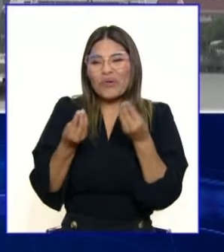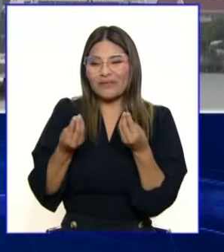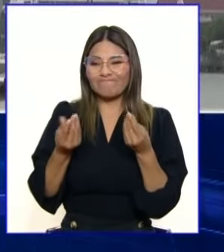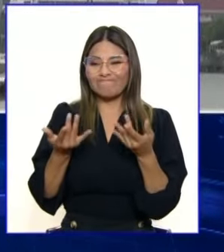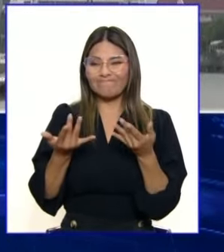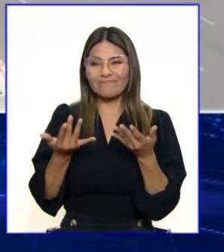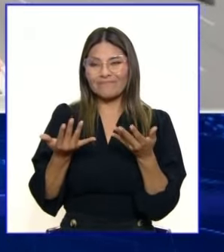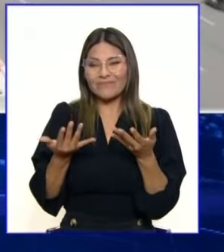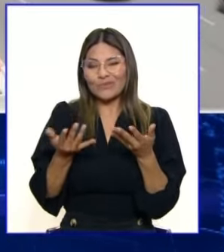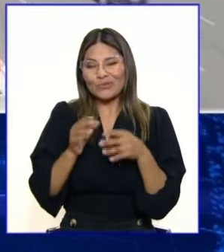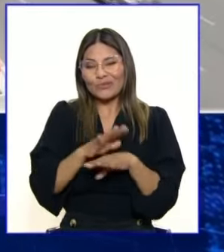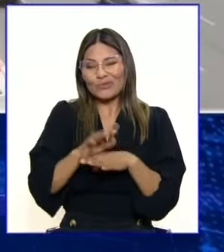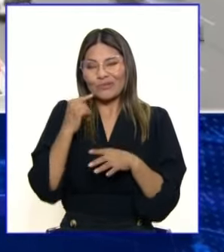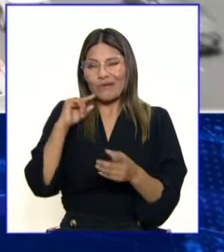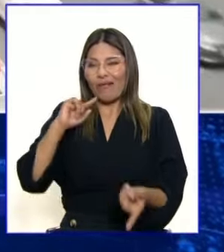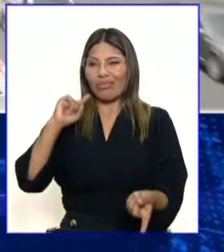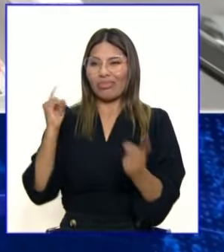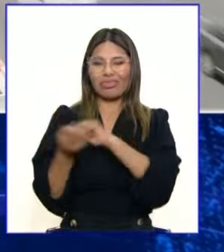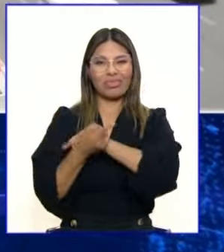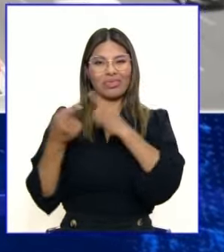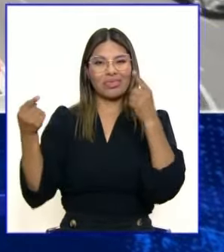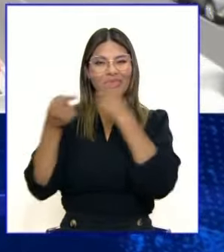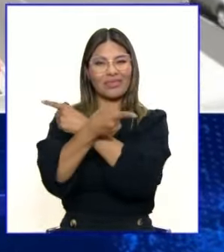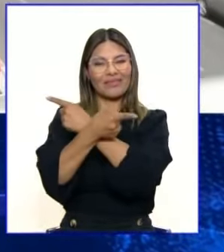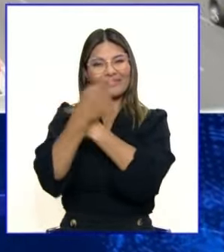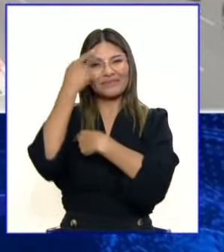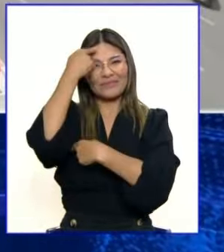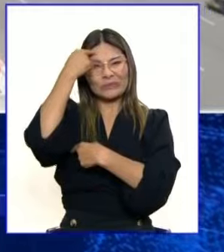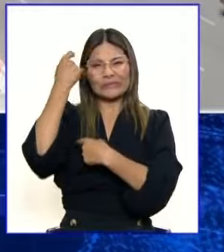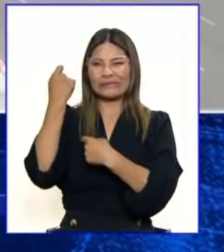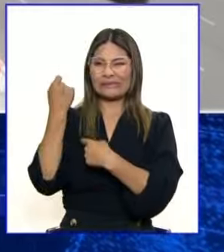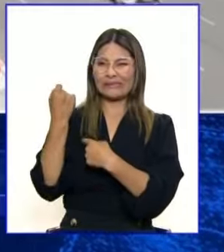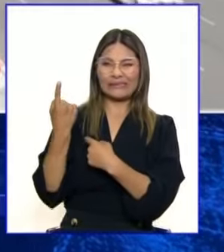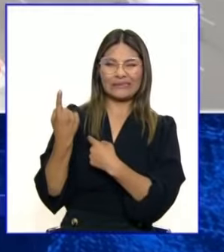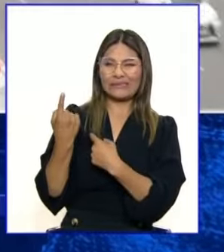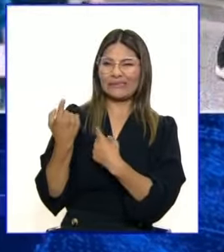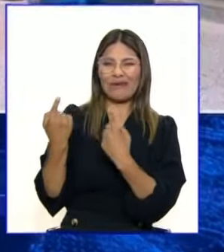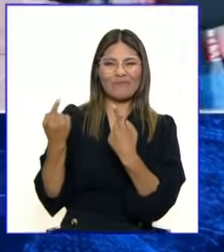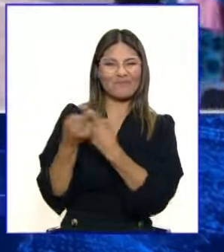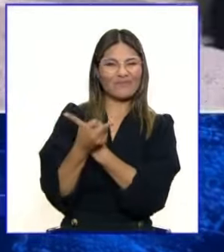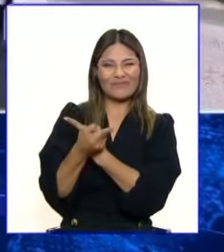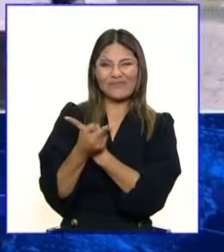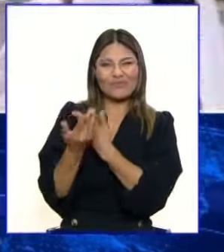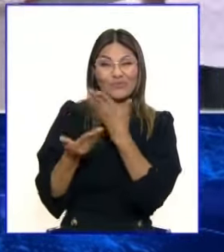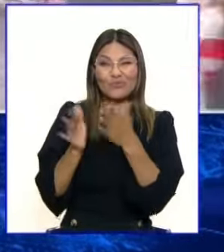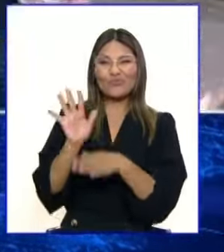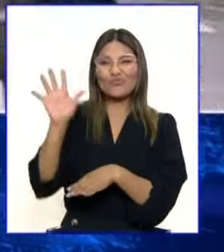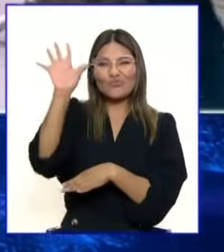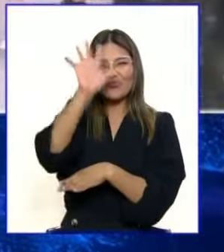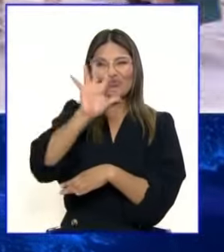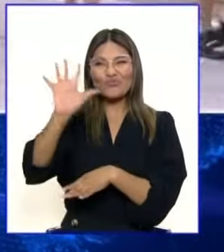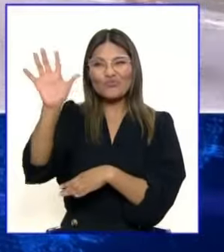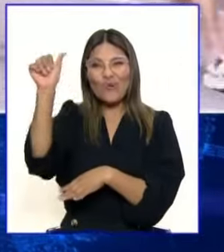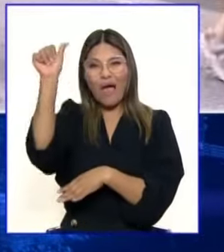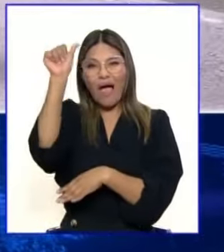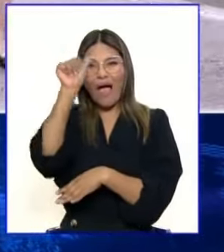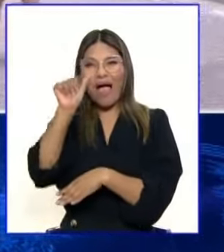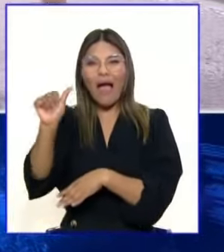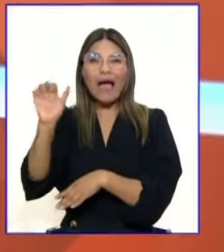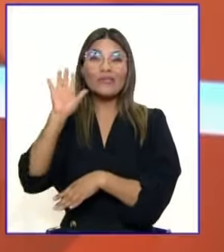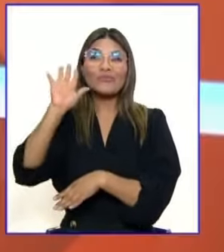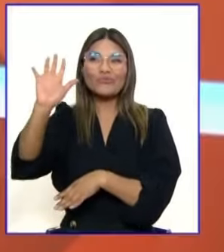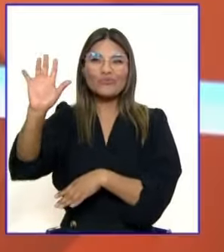algo totalmente diferente a lo que la contraparte, digamos, asiática en este caso ha dicho. Por